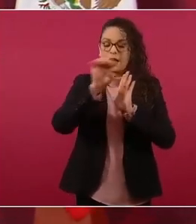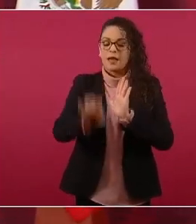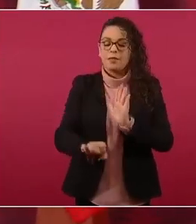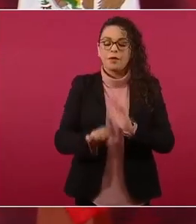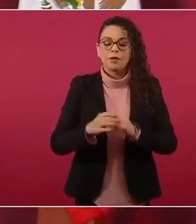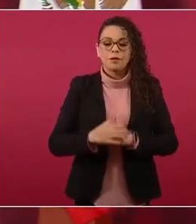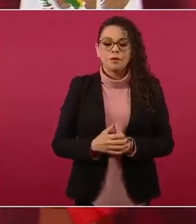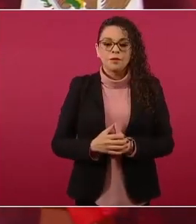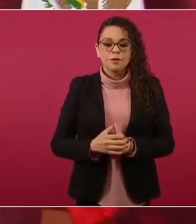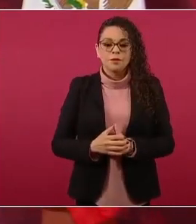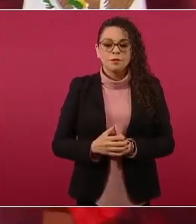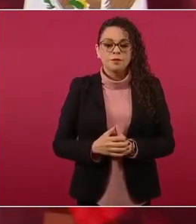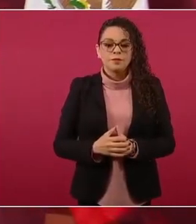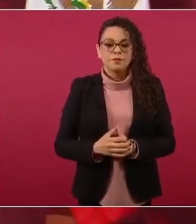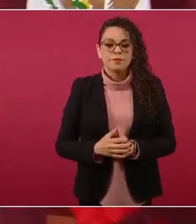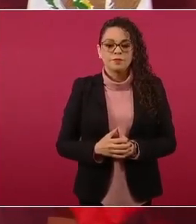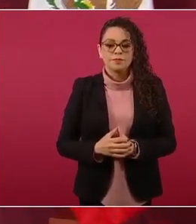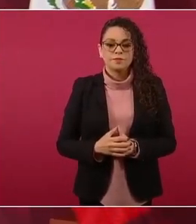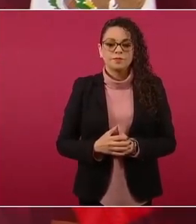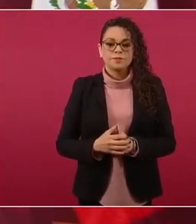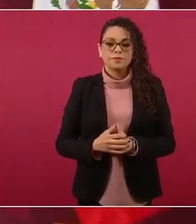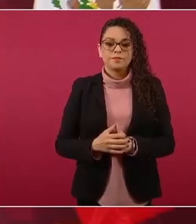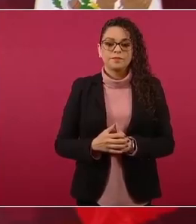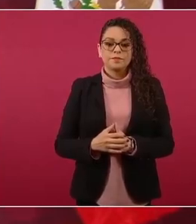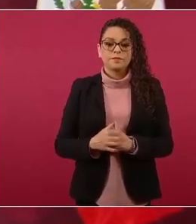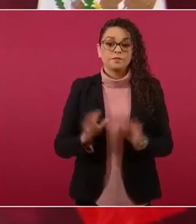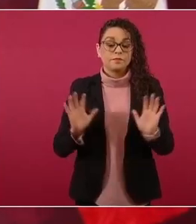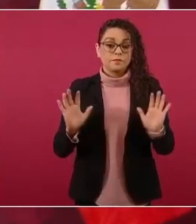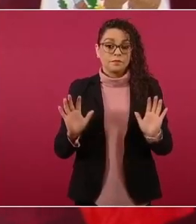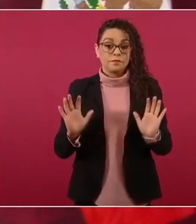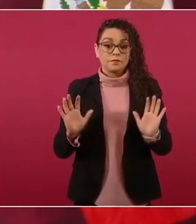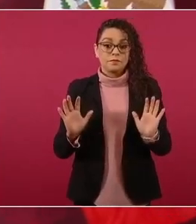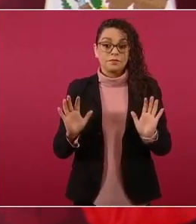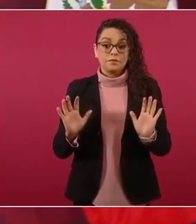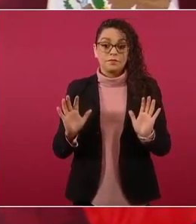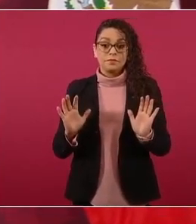no se toma en cuenta, pero el que no haya tapados,